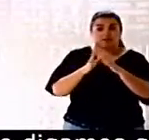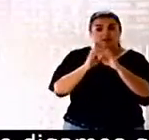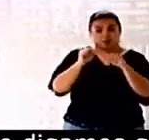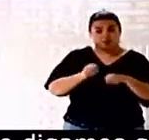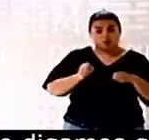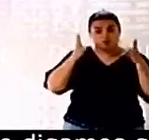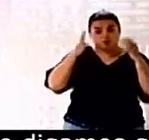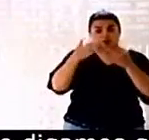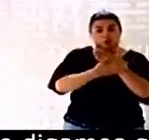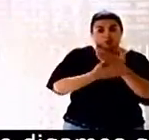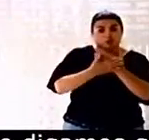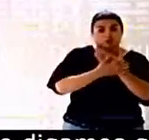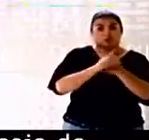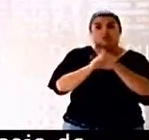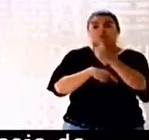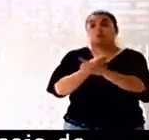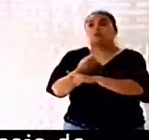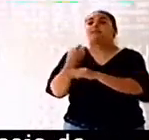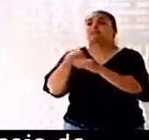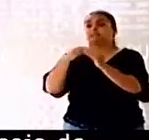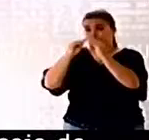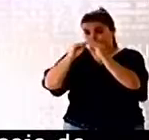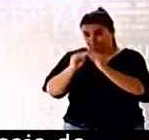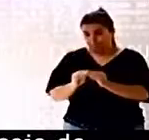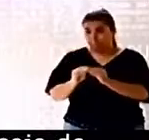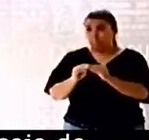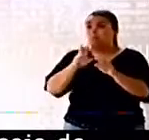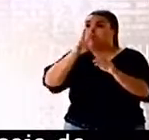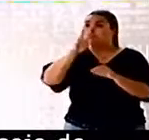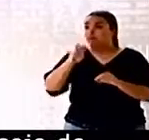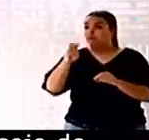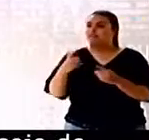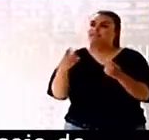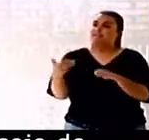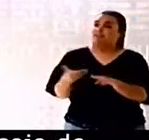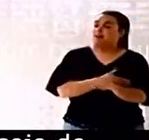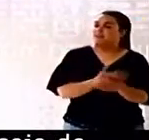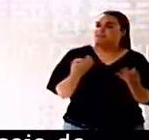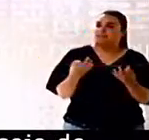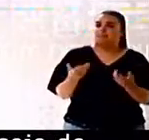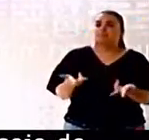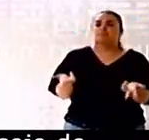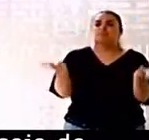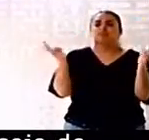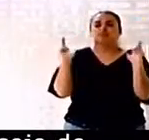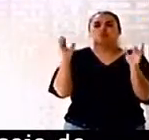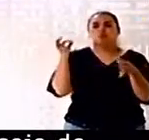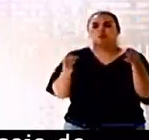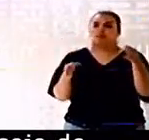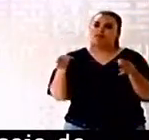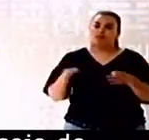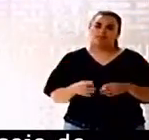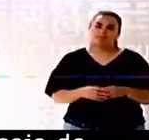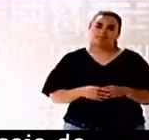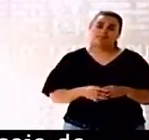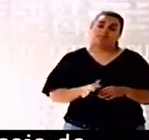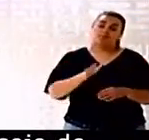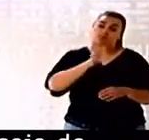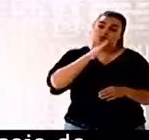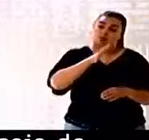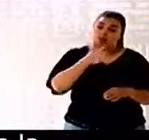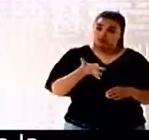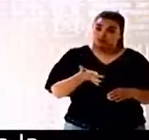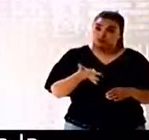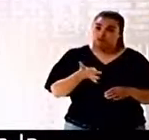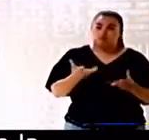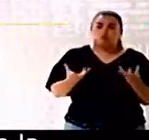de Gobierno llegue a término y entre en vigor, necesita de la autorización judicial. Por eso, lo que